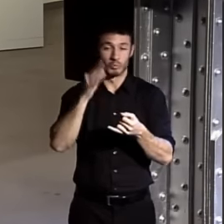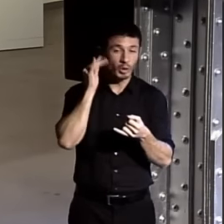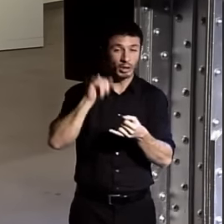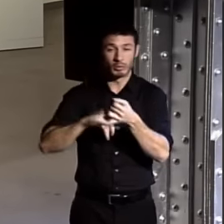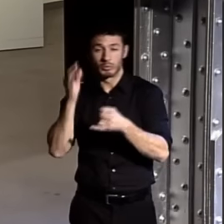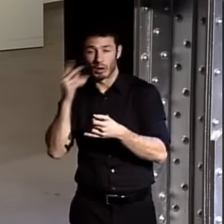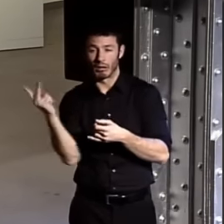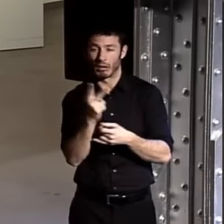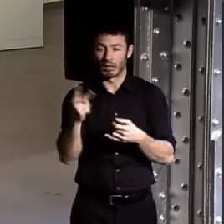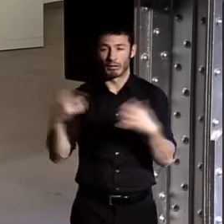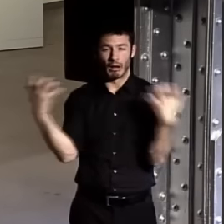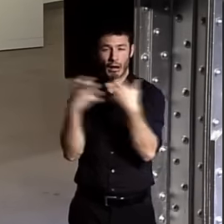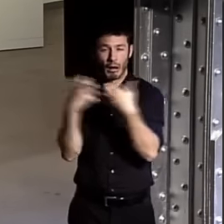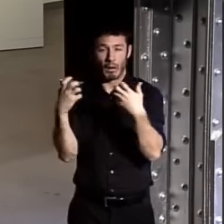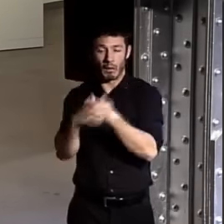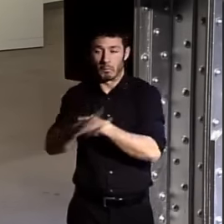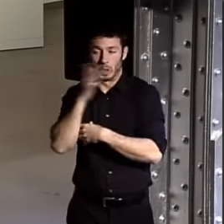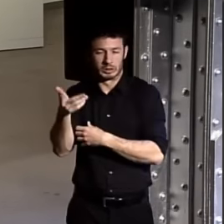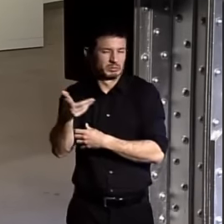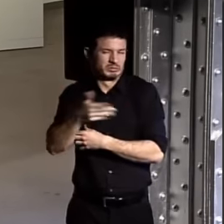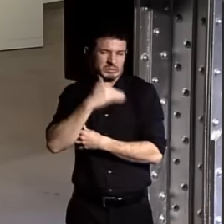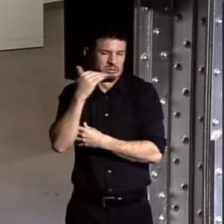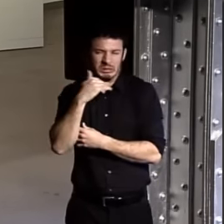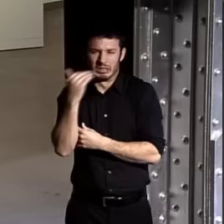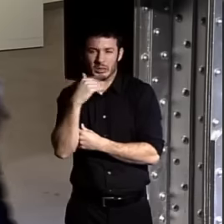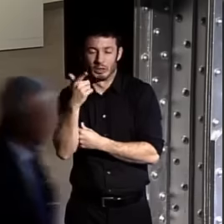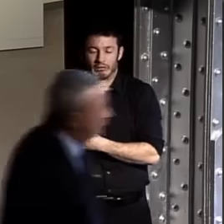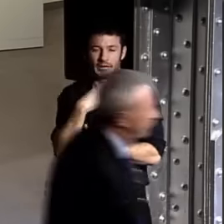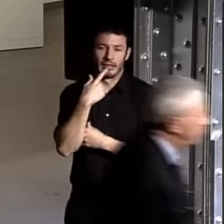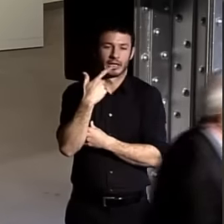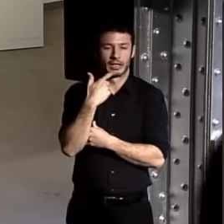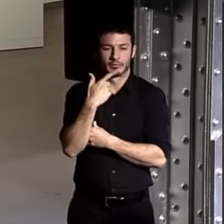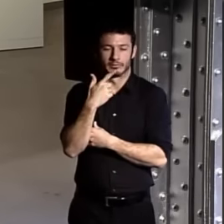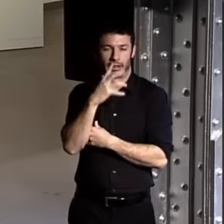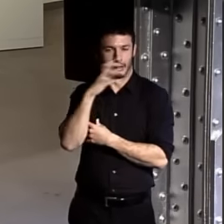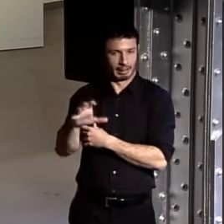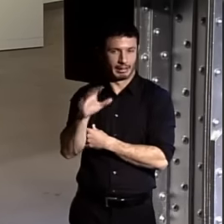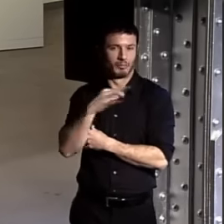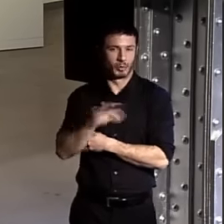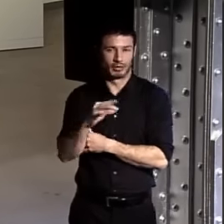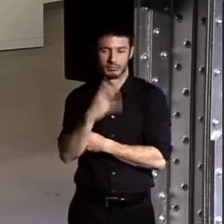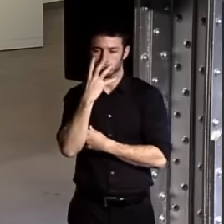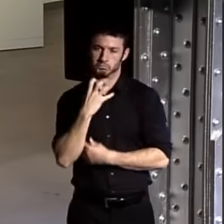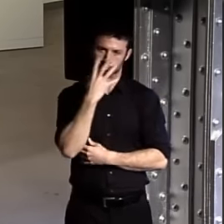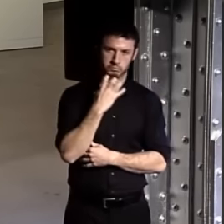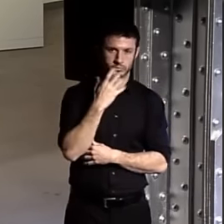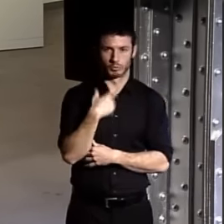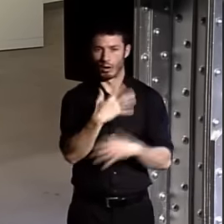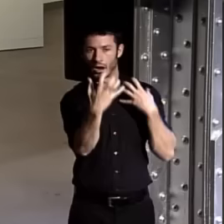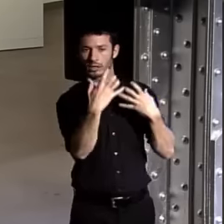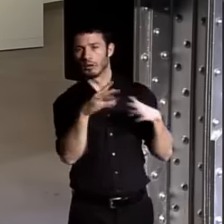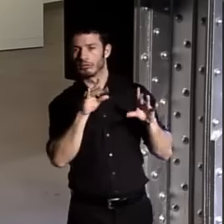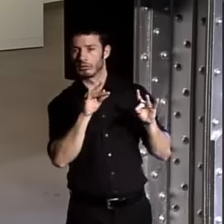no Entonces me parece una buena cosa también no eh No tomarse En serio nada no y y no venerar también el arte como algo